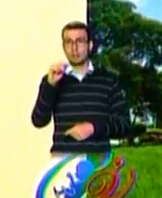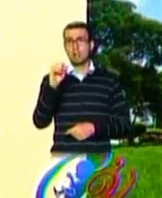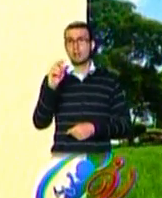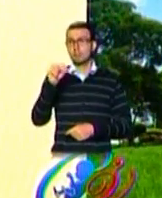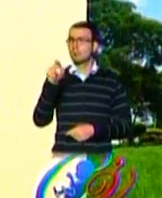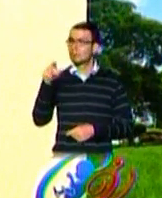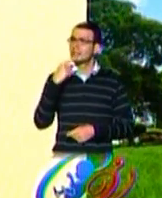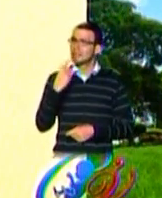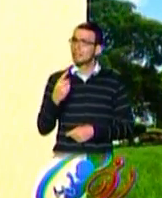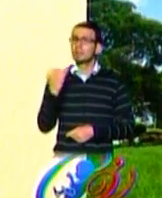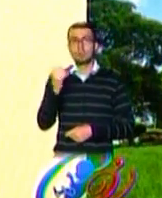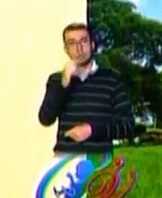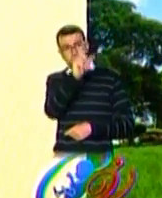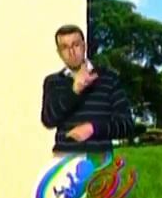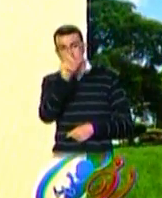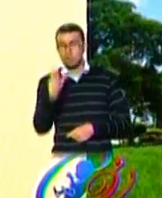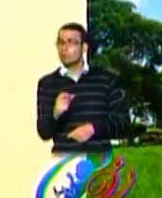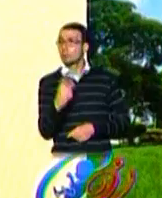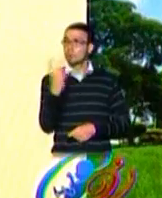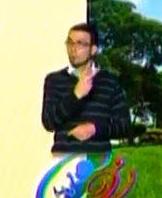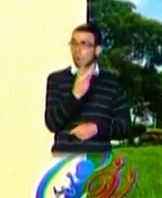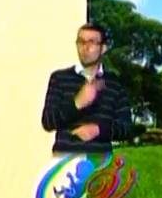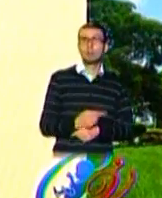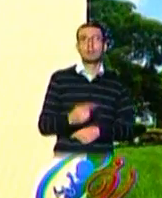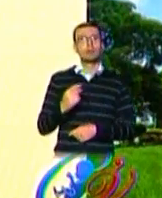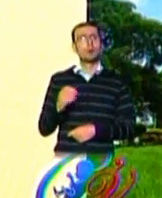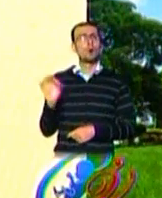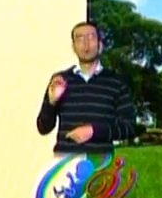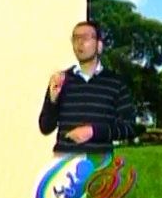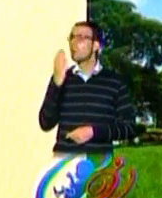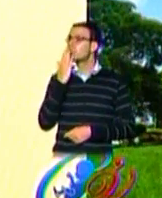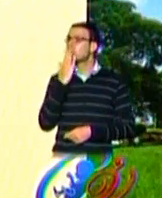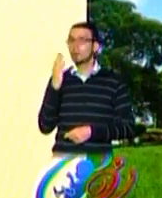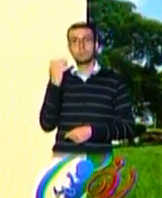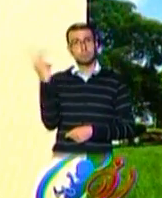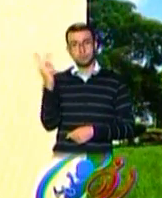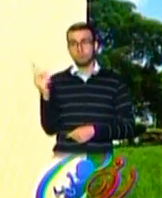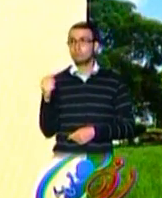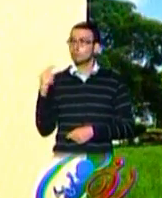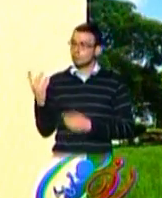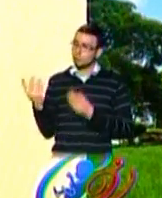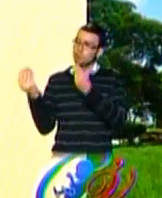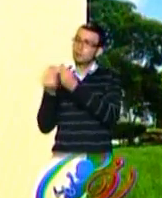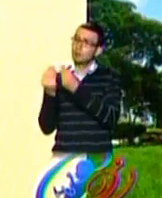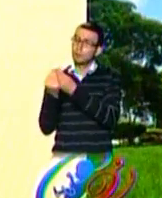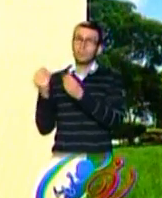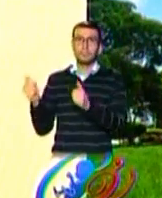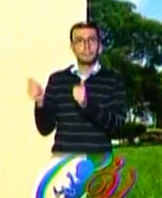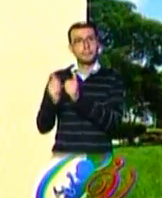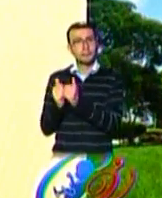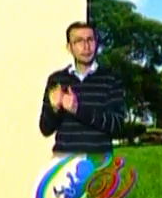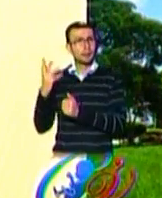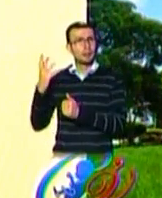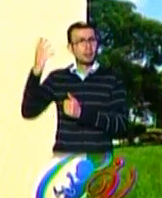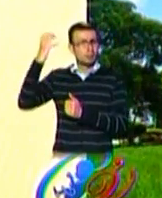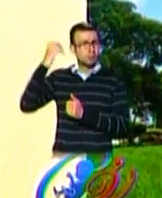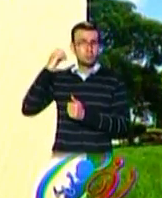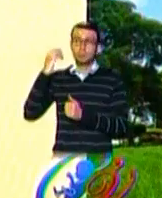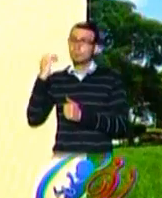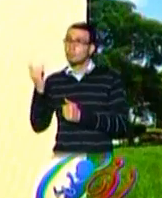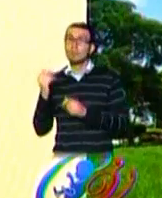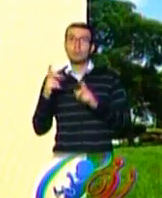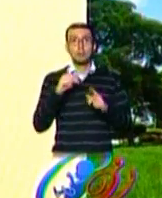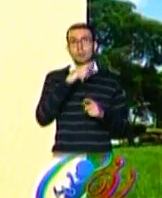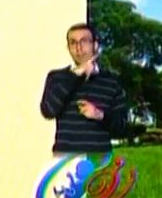hay dos personas con las cuales yo, o varios mamos con los cuales yo he convivido en la Sierra Nevada, tuve la oportunidad de estar en el Amazonas,